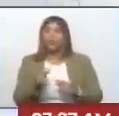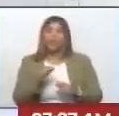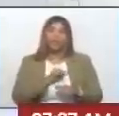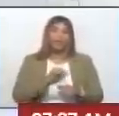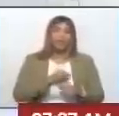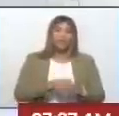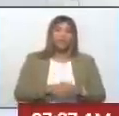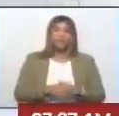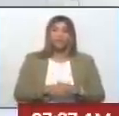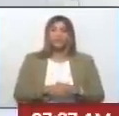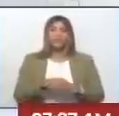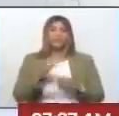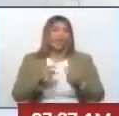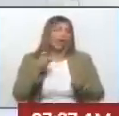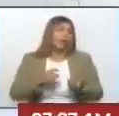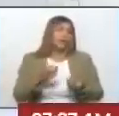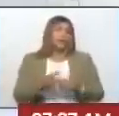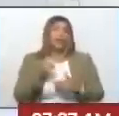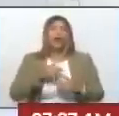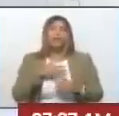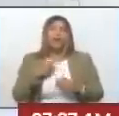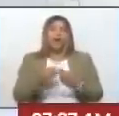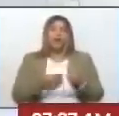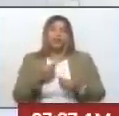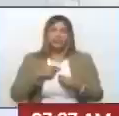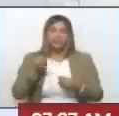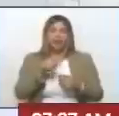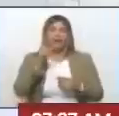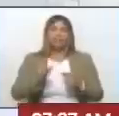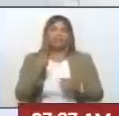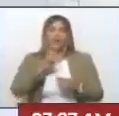identidad que se requiere para ser venezolano.